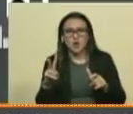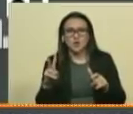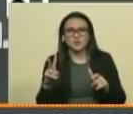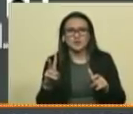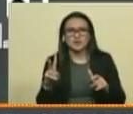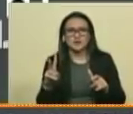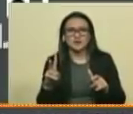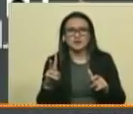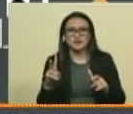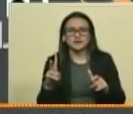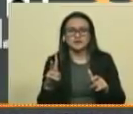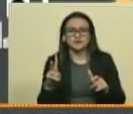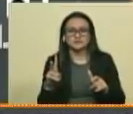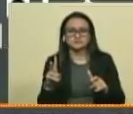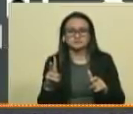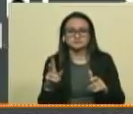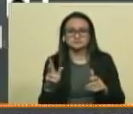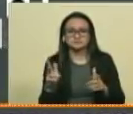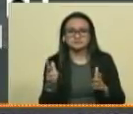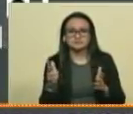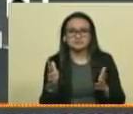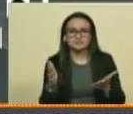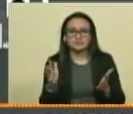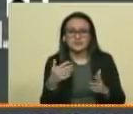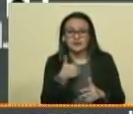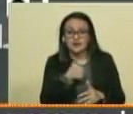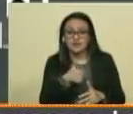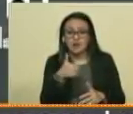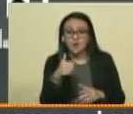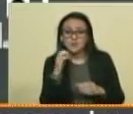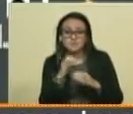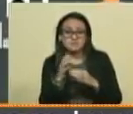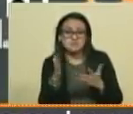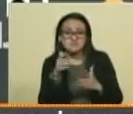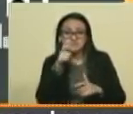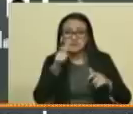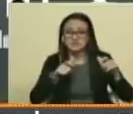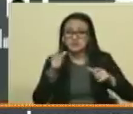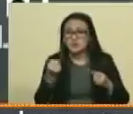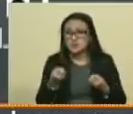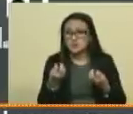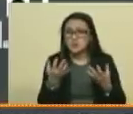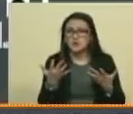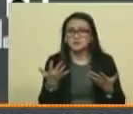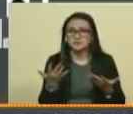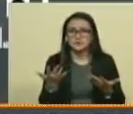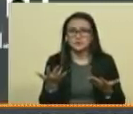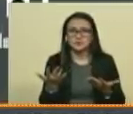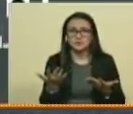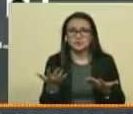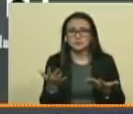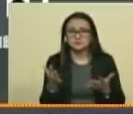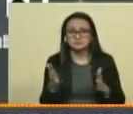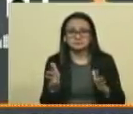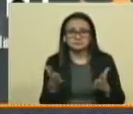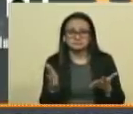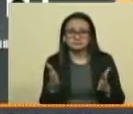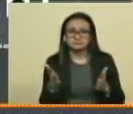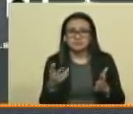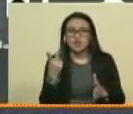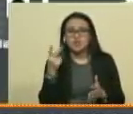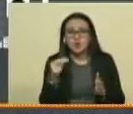manera, sistemas de trenes dobles, que cada uno transporta en su trayecto, en su desplazamiento,